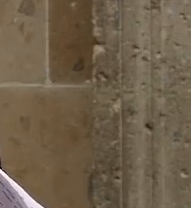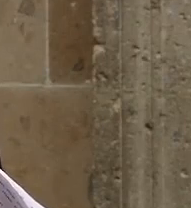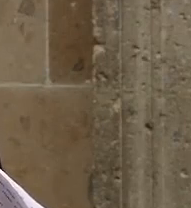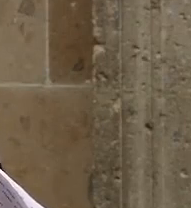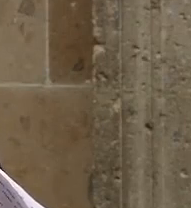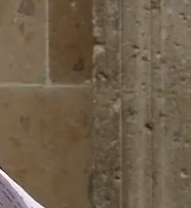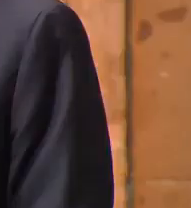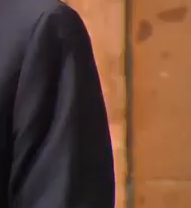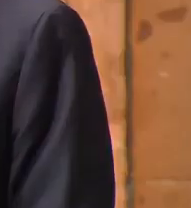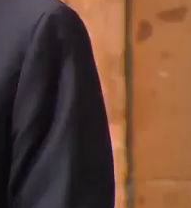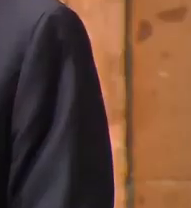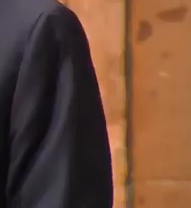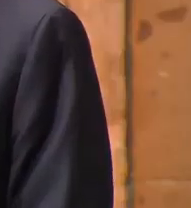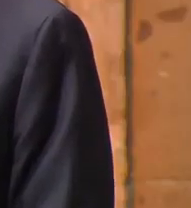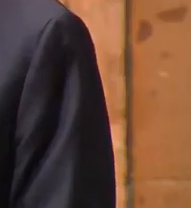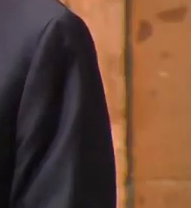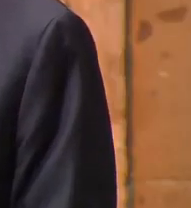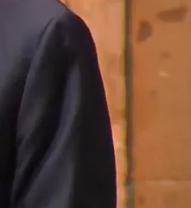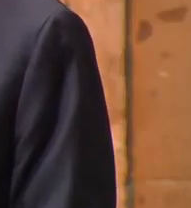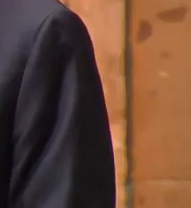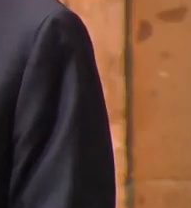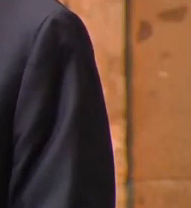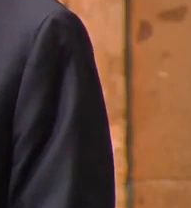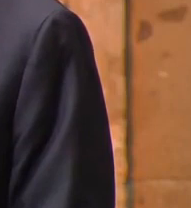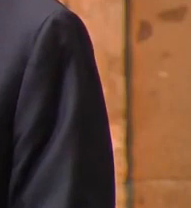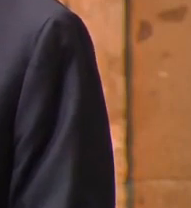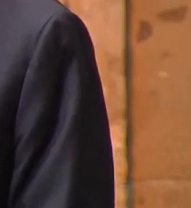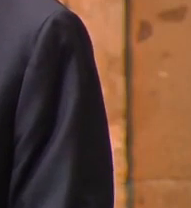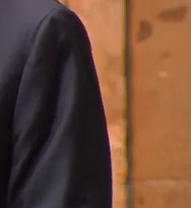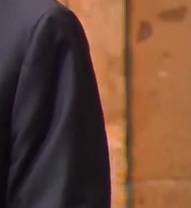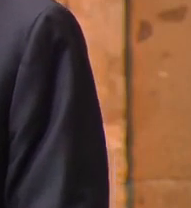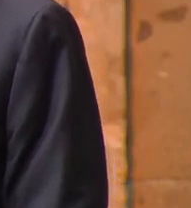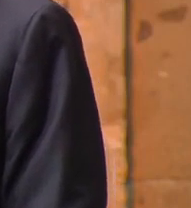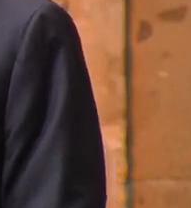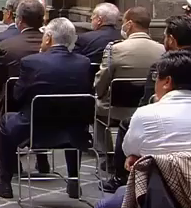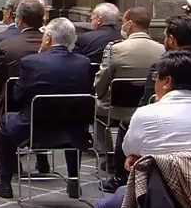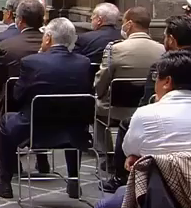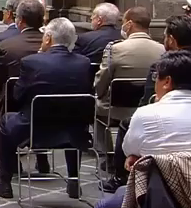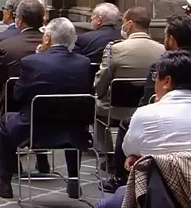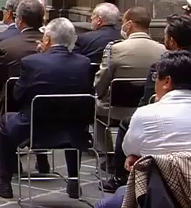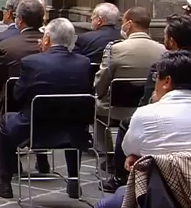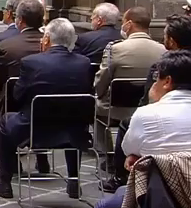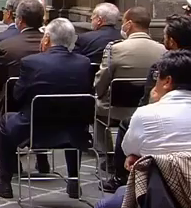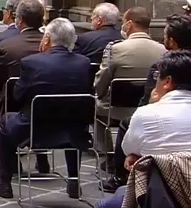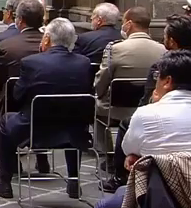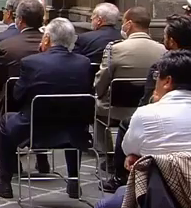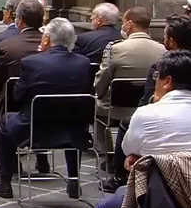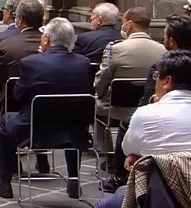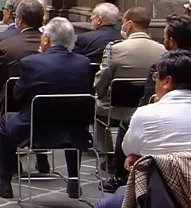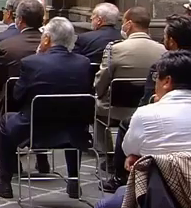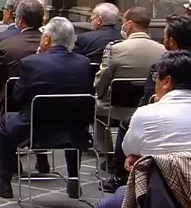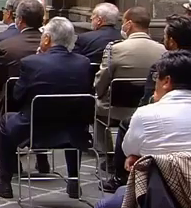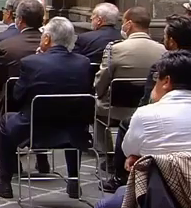a propios y extraños, luchar contra todos los grupos nacionales conservadores que se aferraban a mantener los privilegios heredados desde